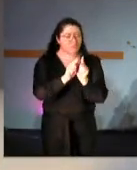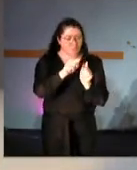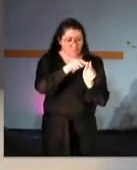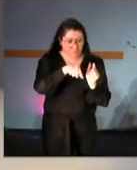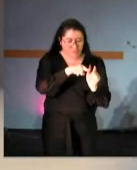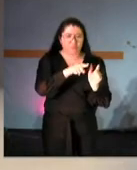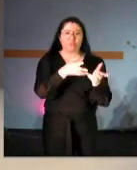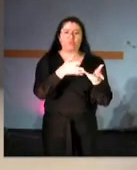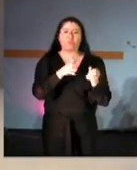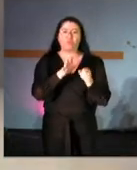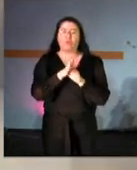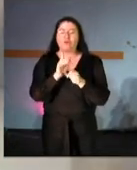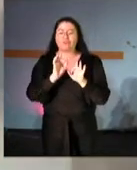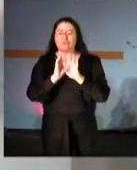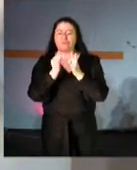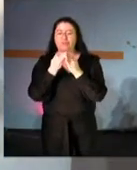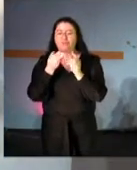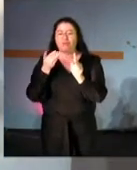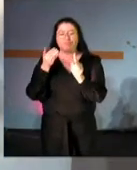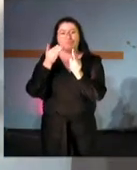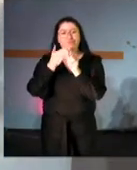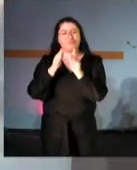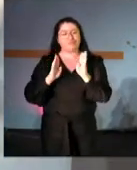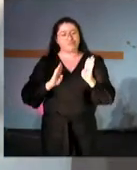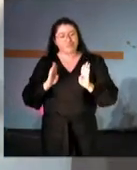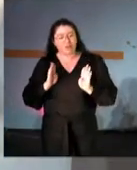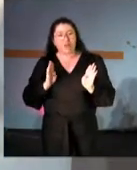la dirección militar, la anécdota.